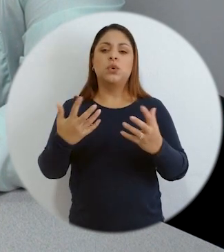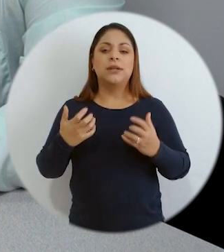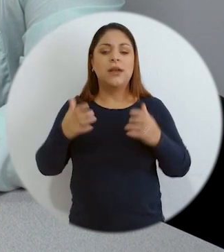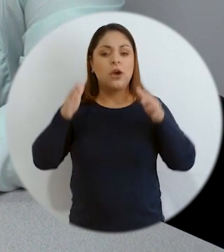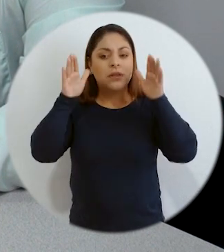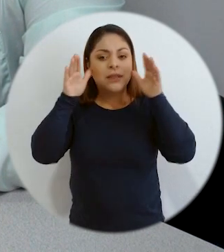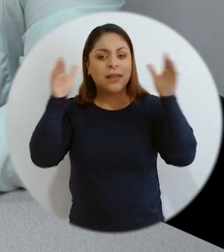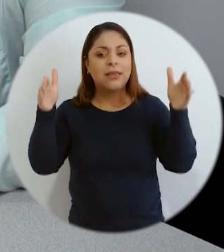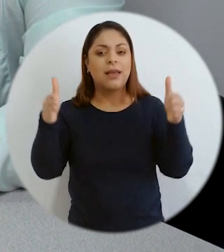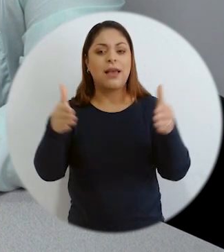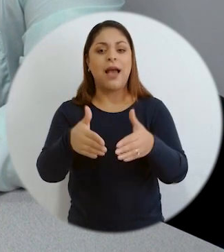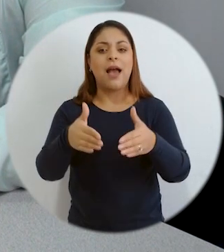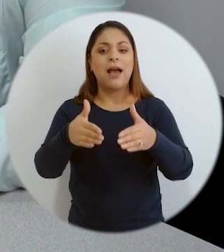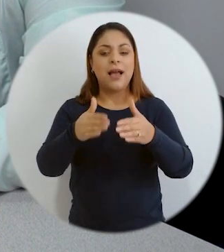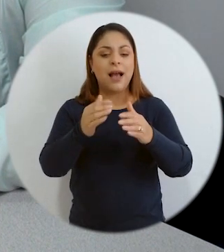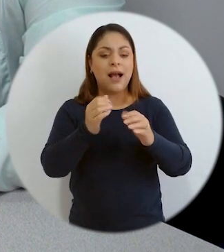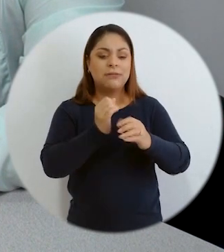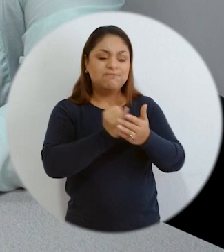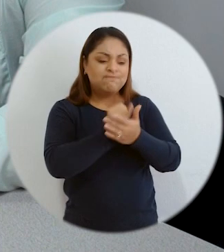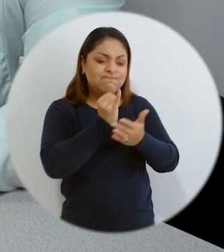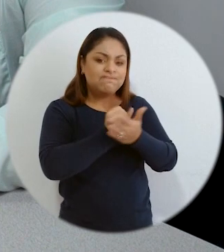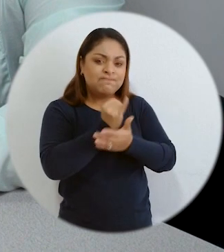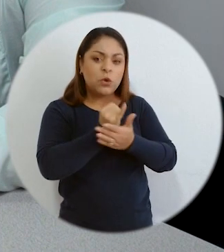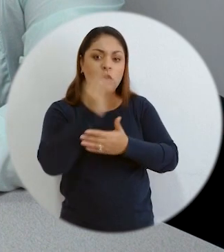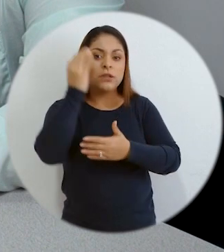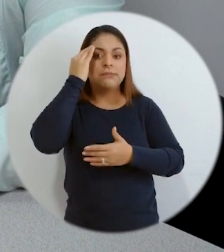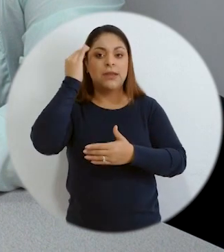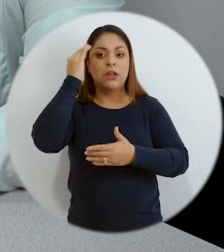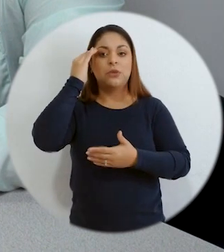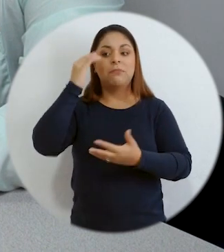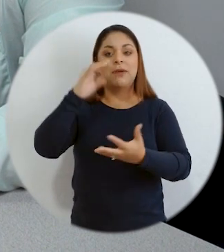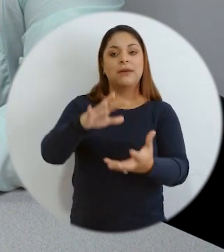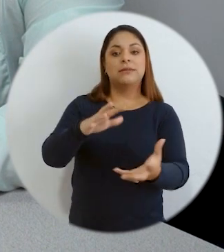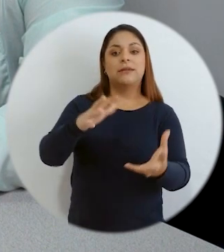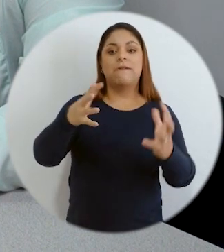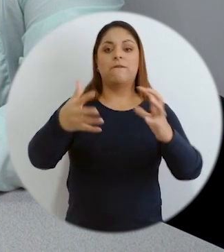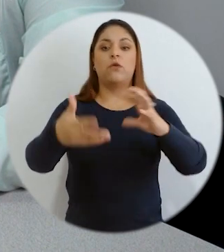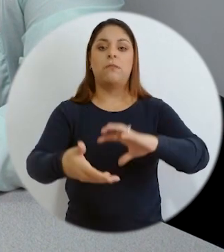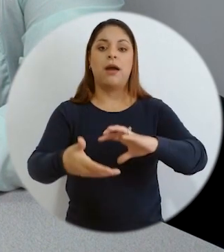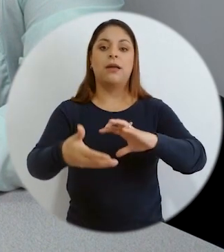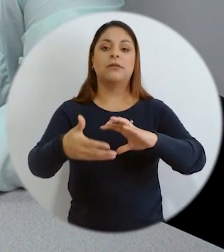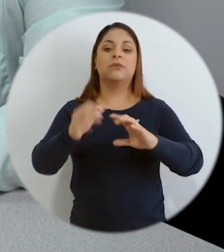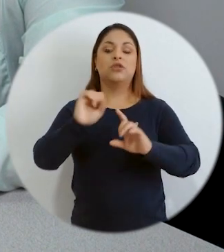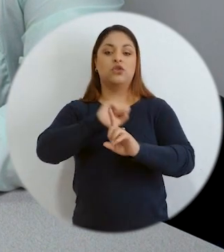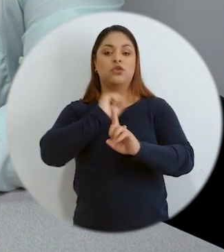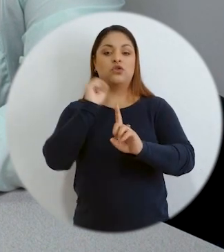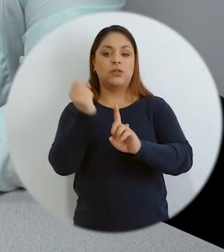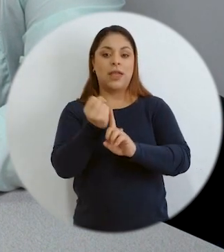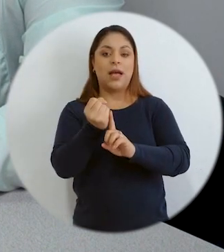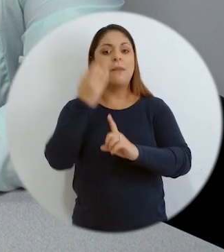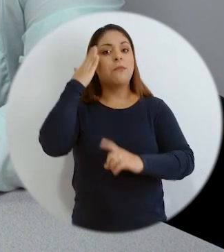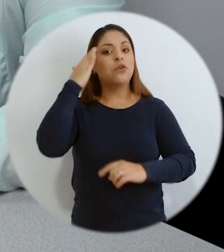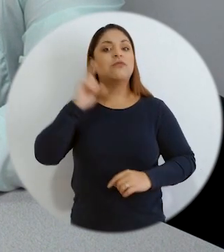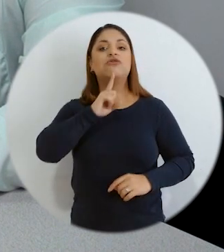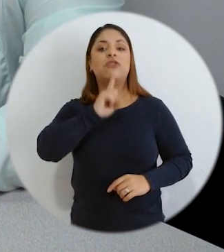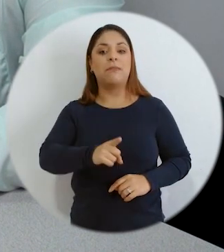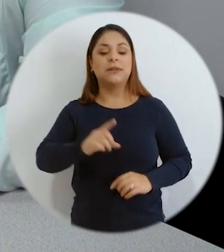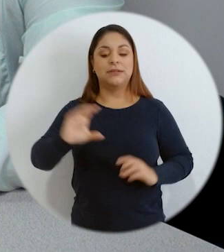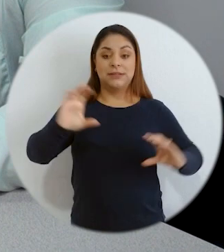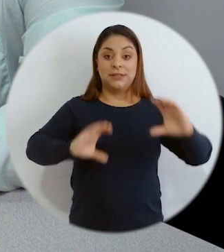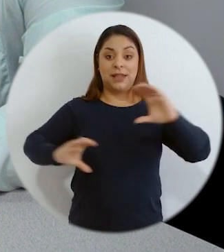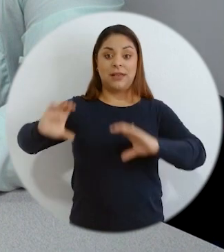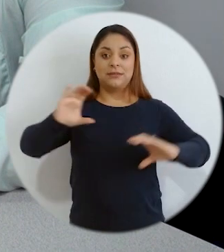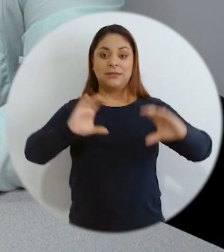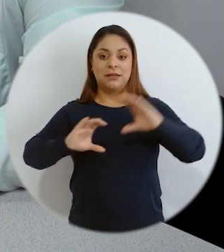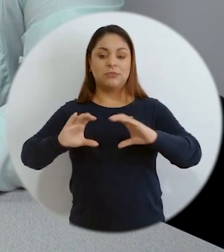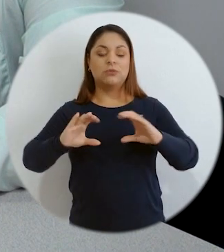quiero dedicarme a construir conocimiento para transformar la sociedad, porque creo realmente que